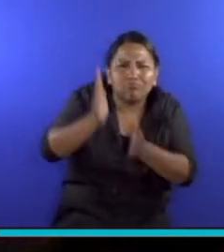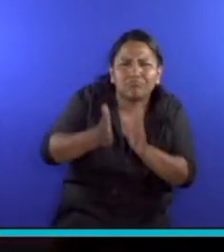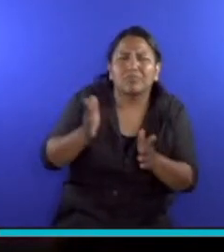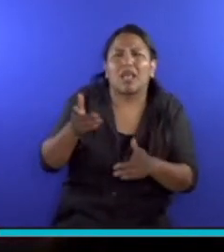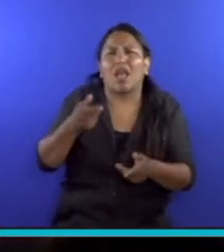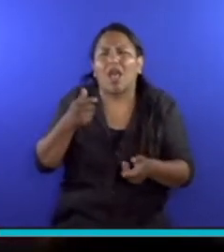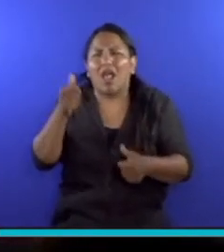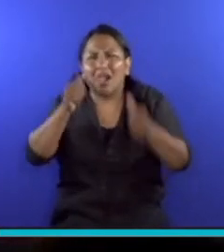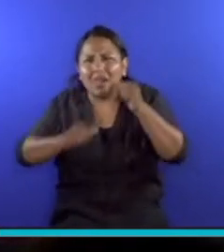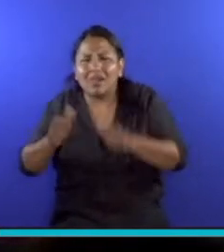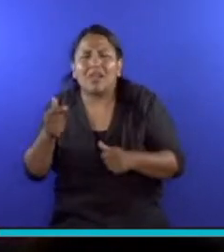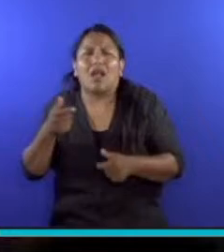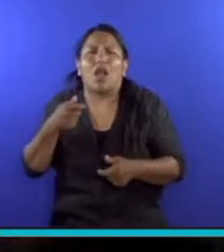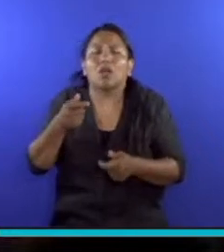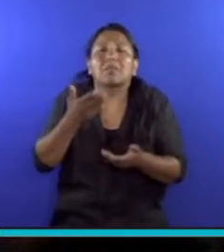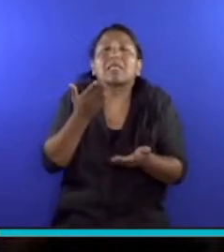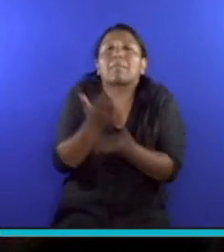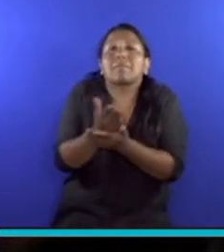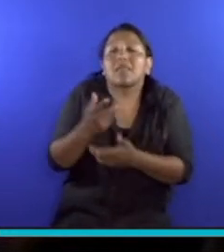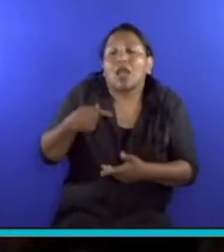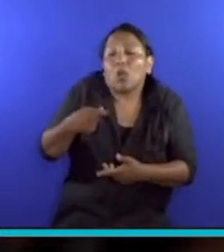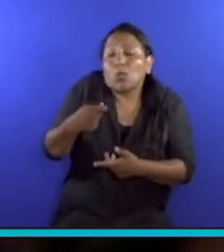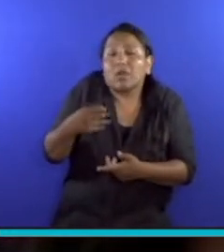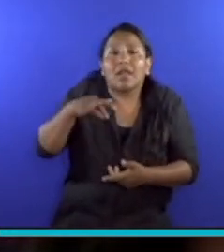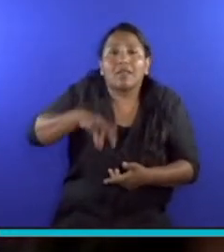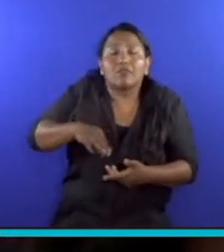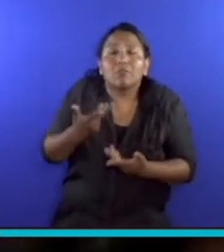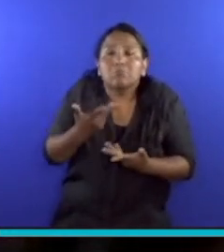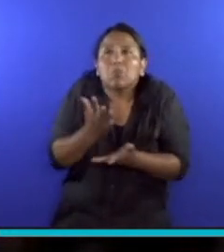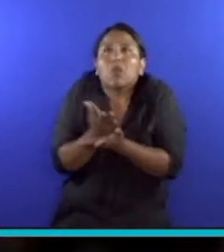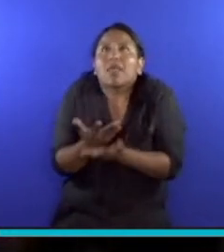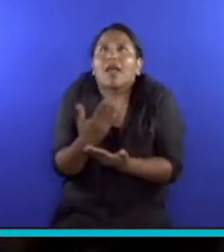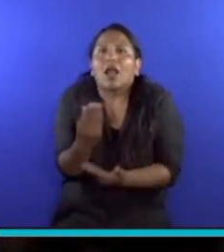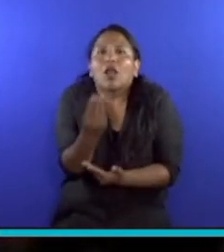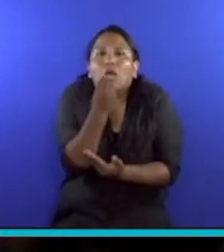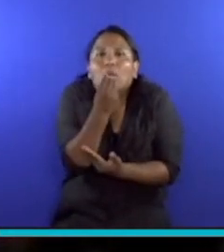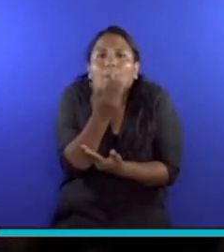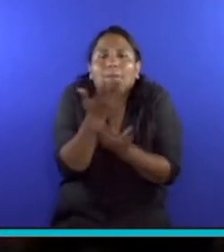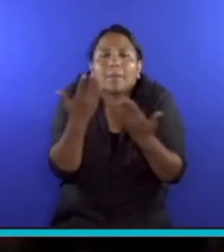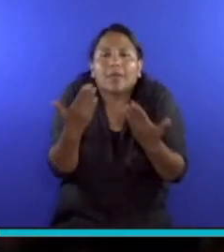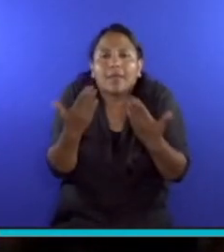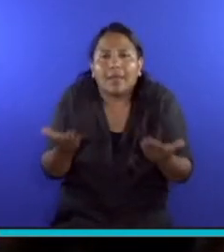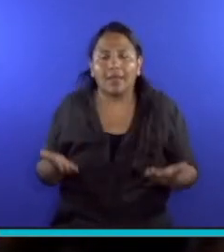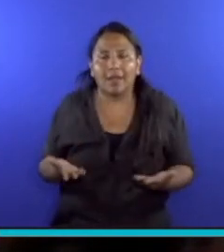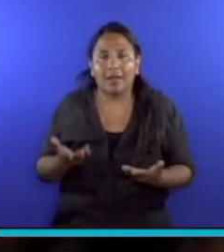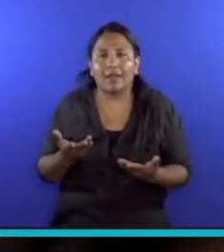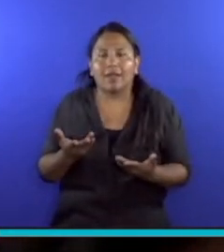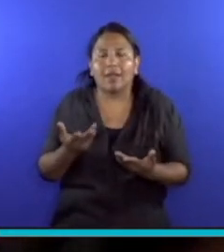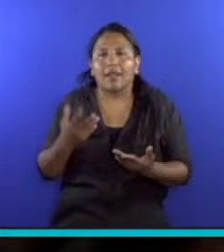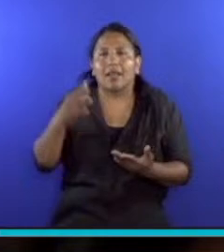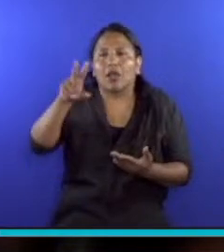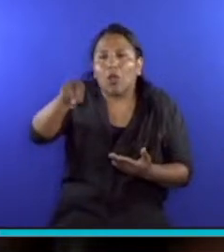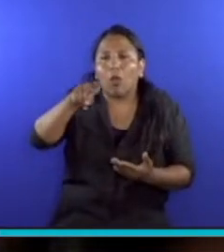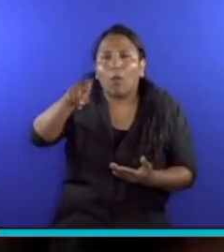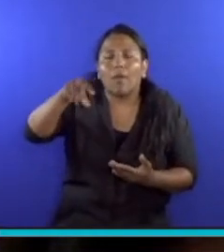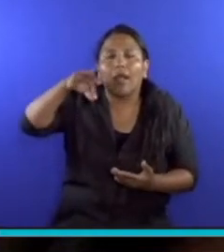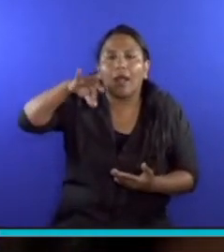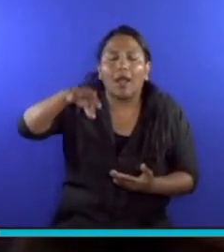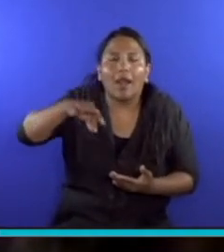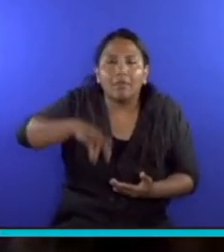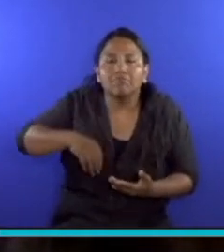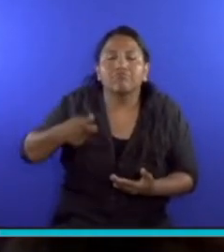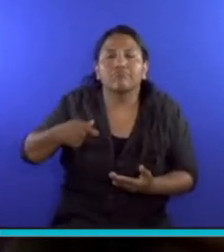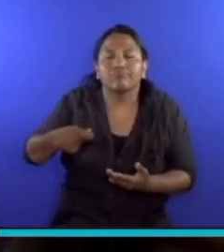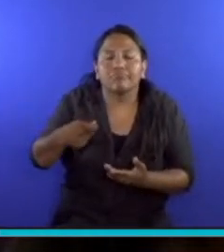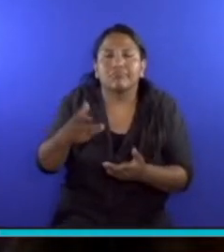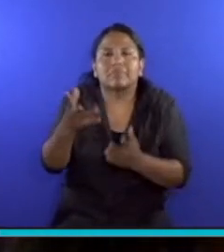exigen jubilaciones que les permitan comer, que les permitan comprar las jubilaciones. Le están descontando a